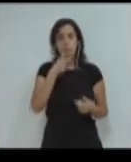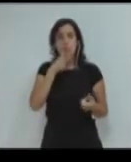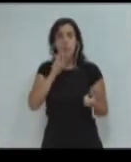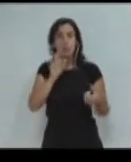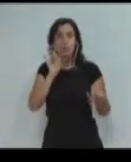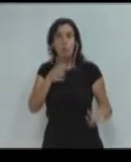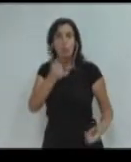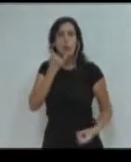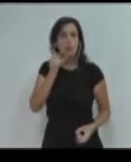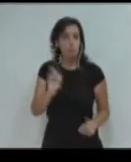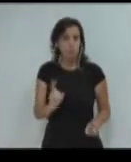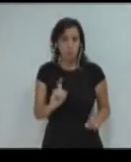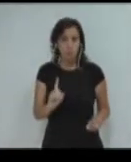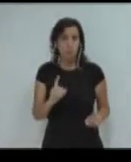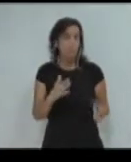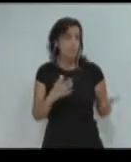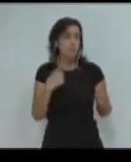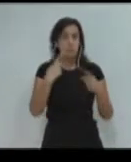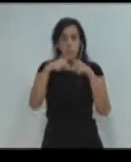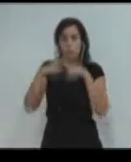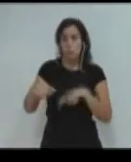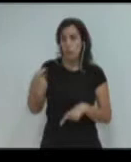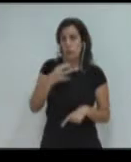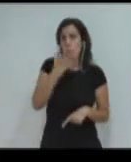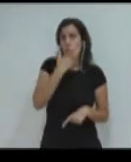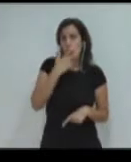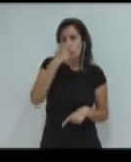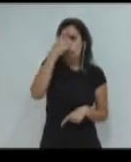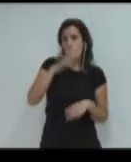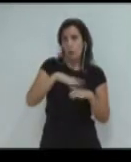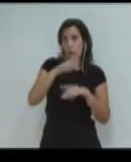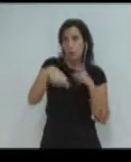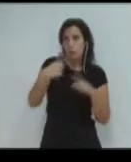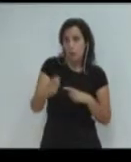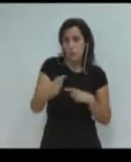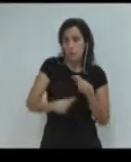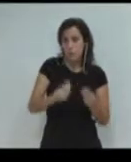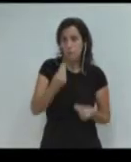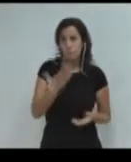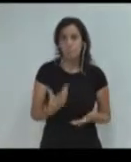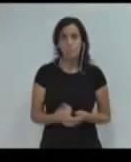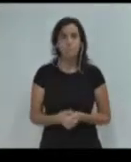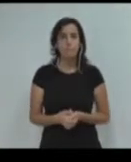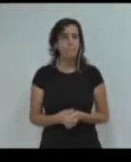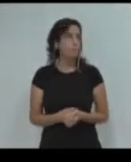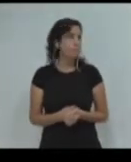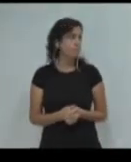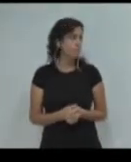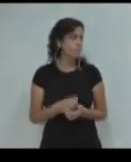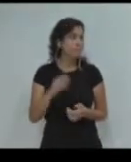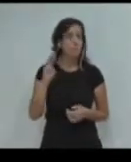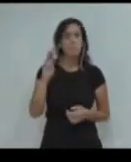Sí, que son cosas que tienes que ir sabiendo para luego poder... Sí que es verdad que se parece mucho,